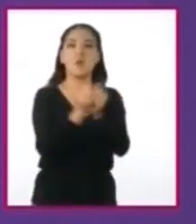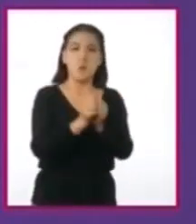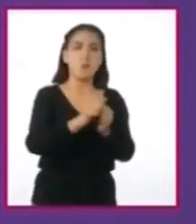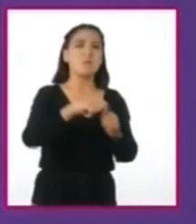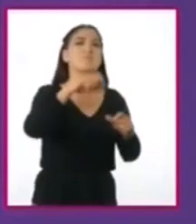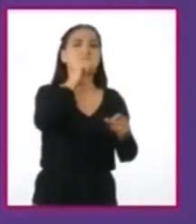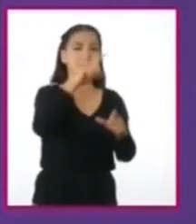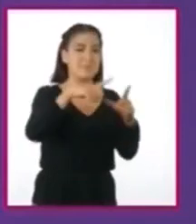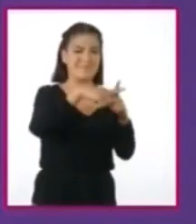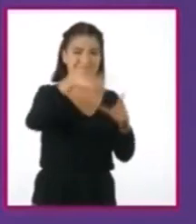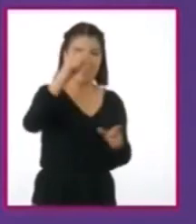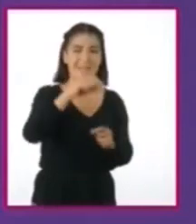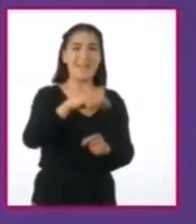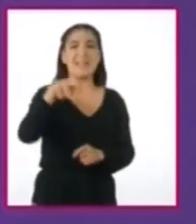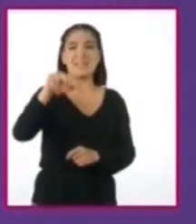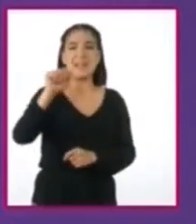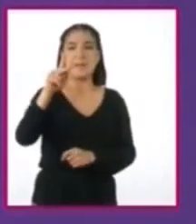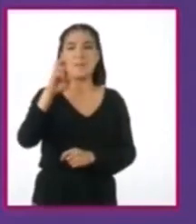de Napoleón DEF?